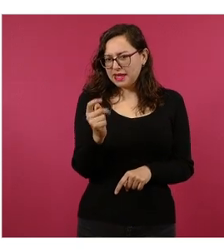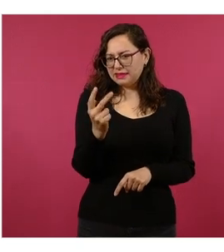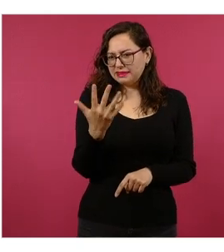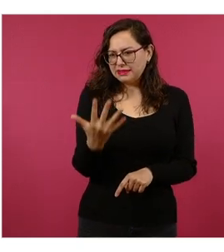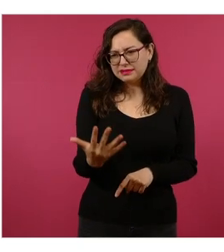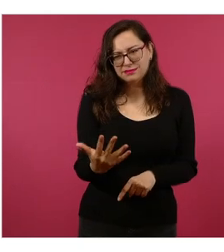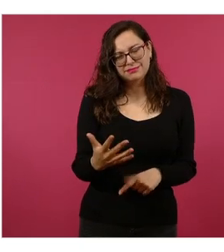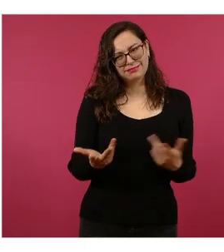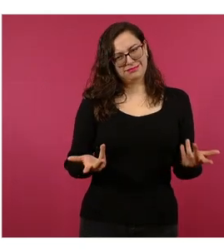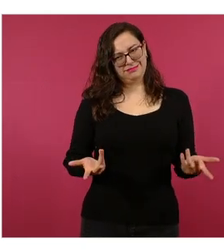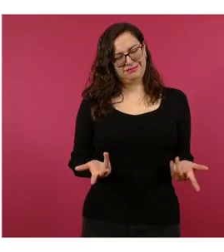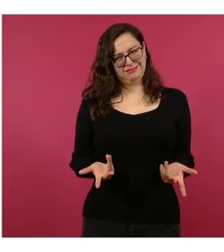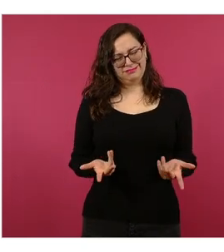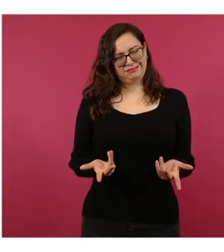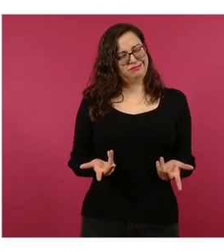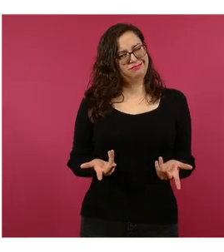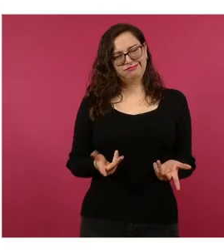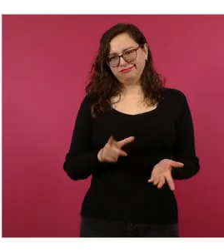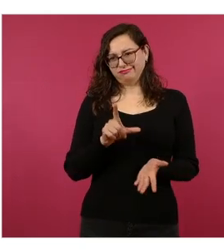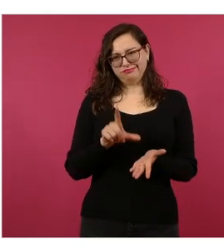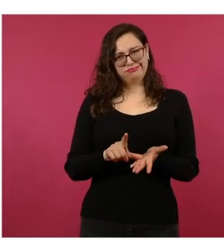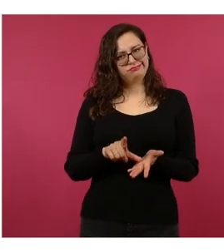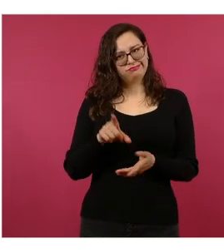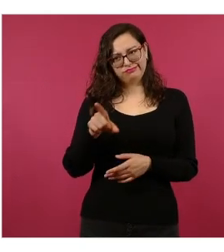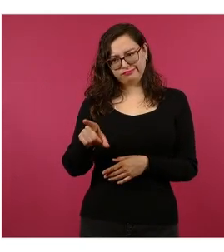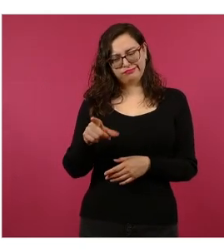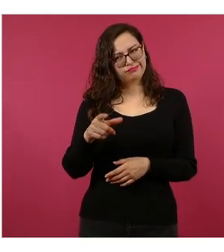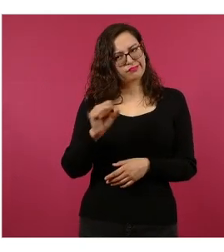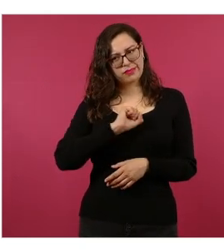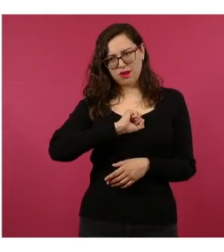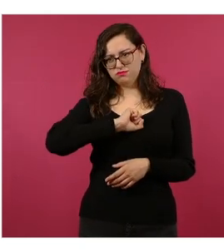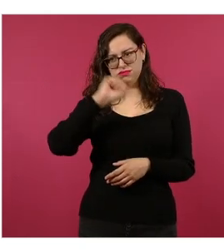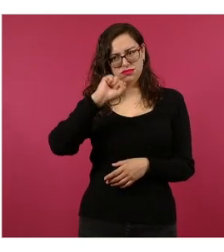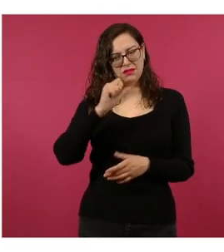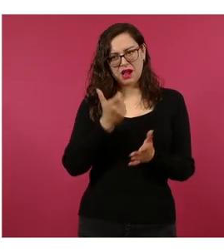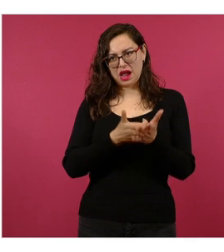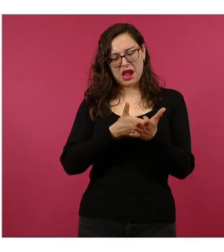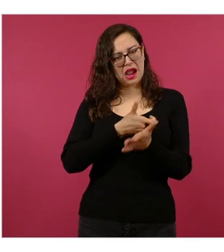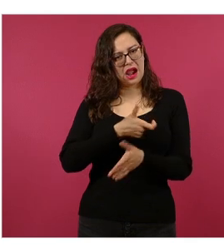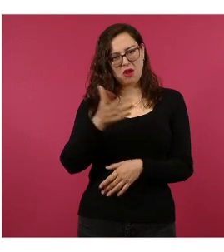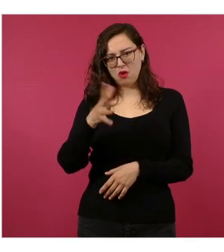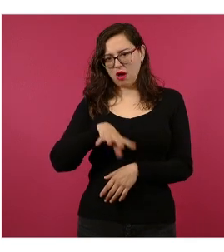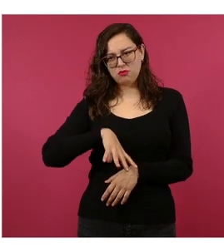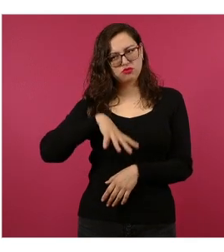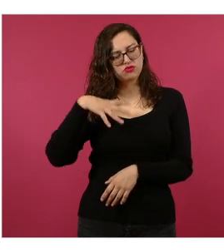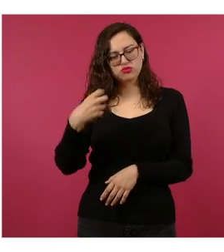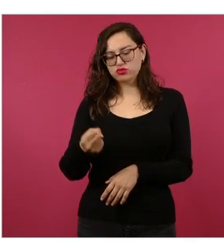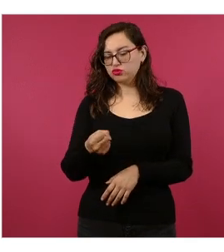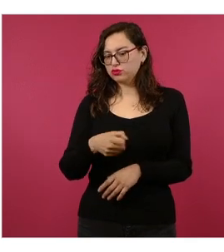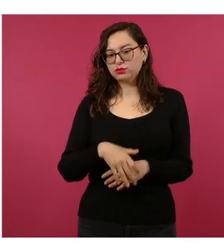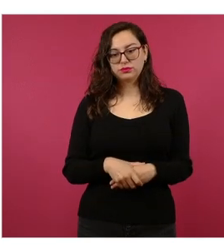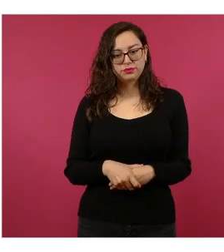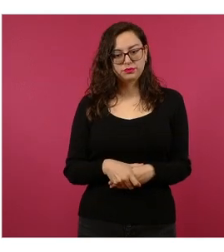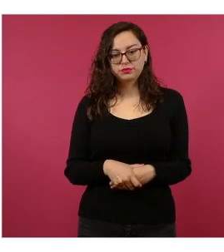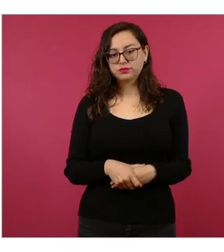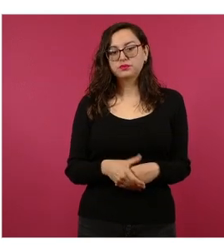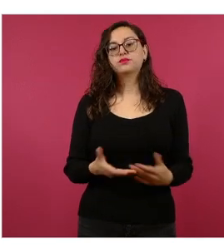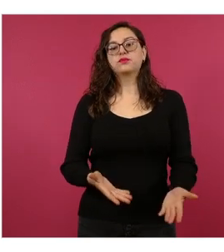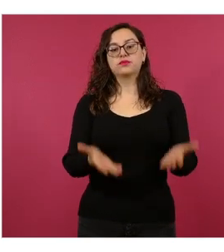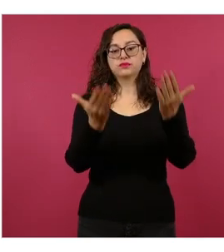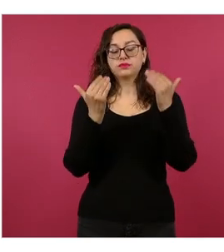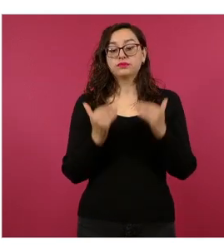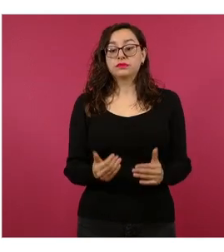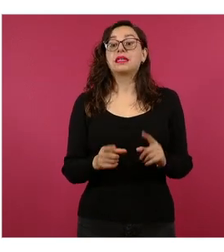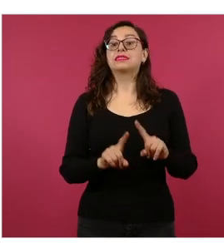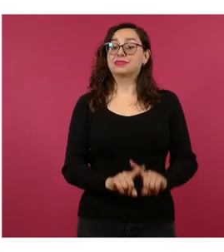los exhortamos a que revisen un poquito su política de precios. En el caso de la regular, seguimos también un ejemplo